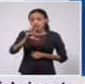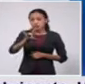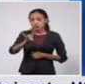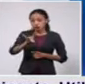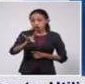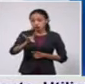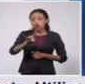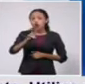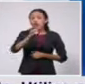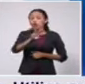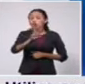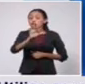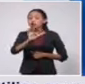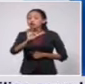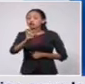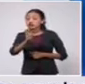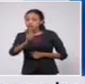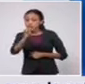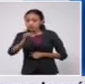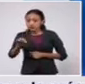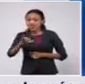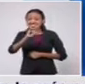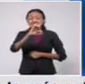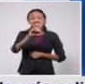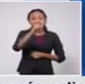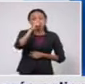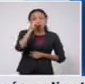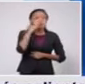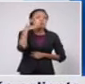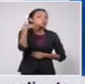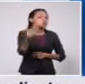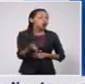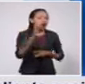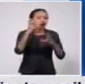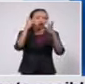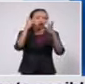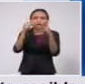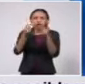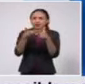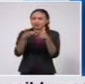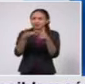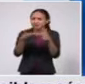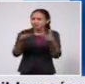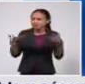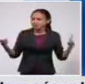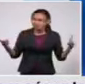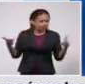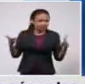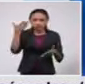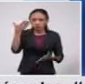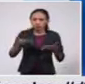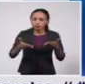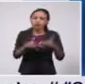283, y de 60 y más, una cifra más elevada incluso que el día de ayer,